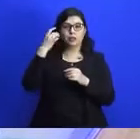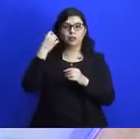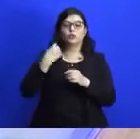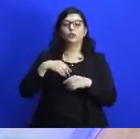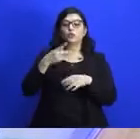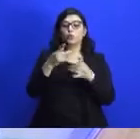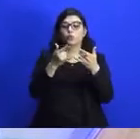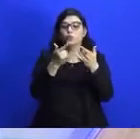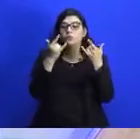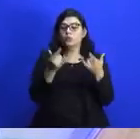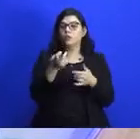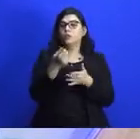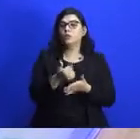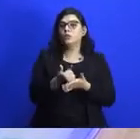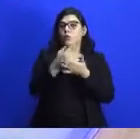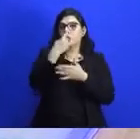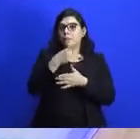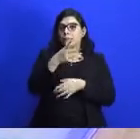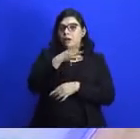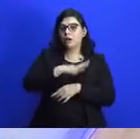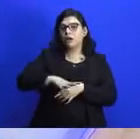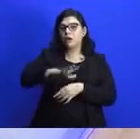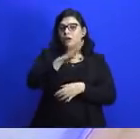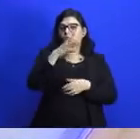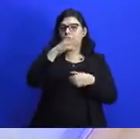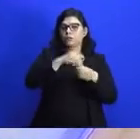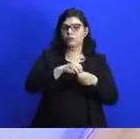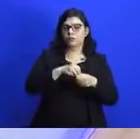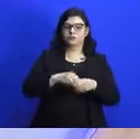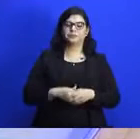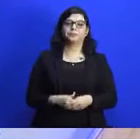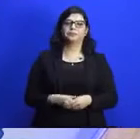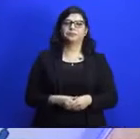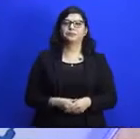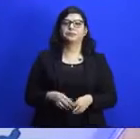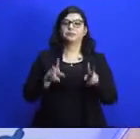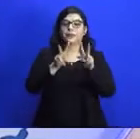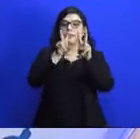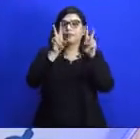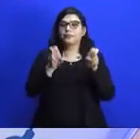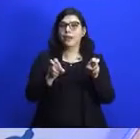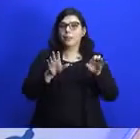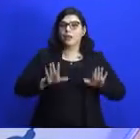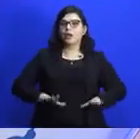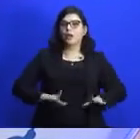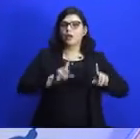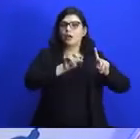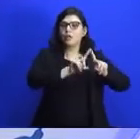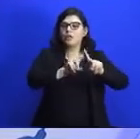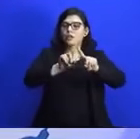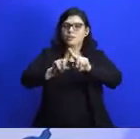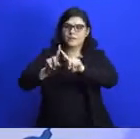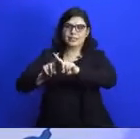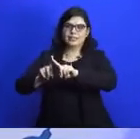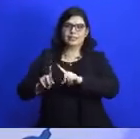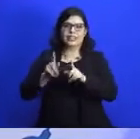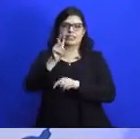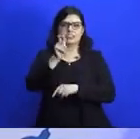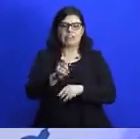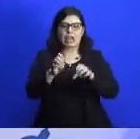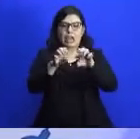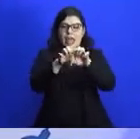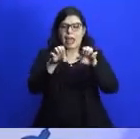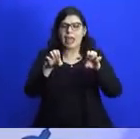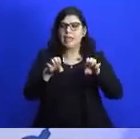seguir generando espacios de inclusión para todas y todos. Hablar de diversidad es hablar de equipos que sean 100%